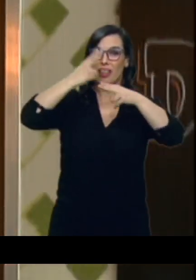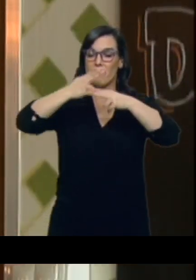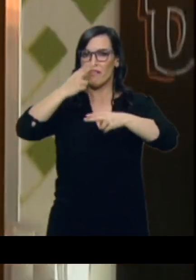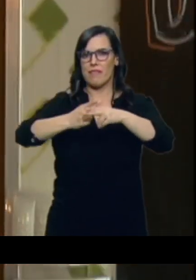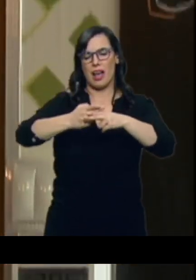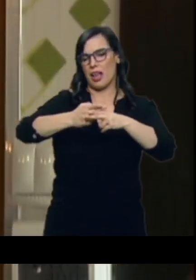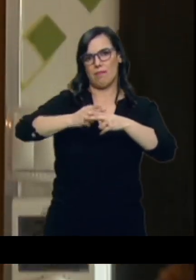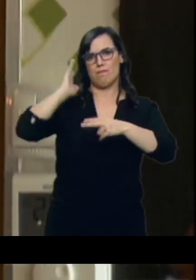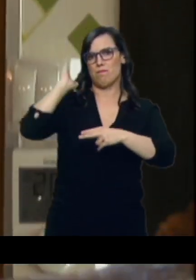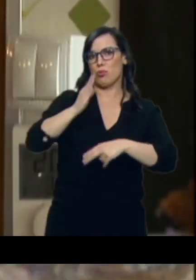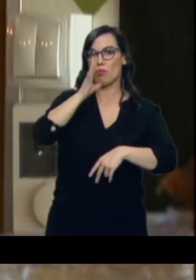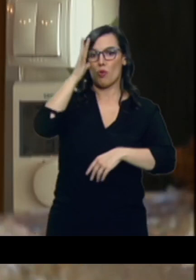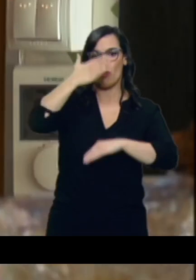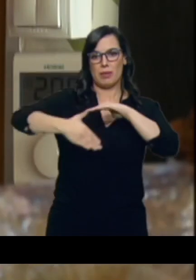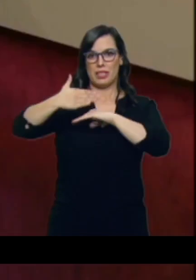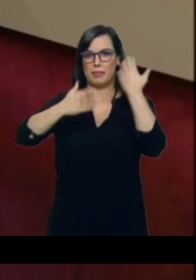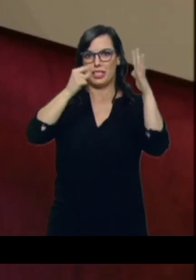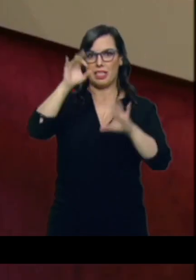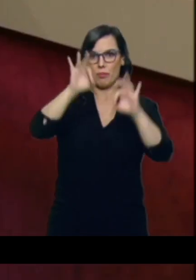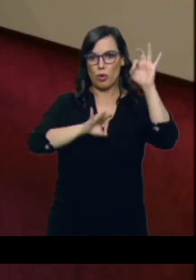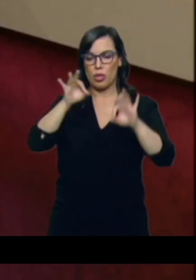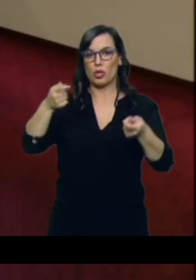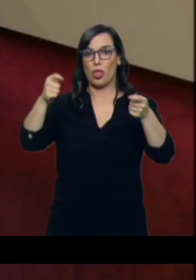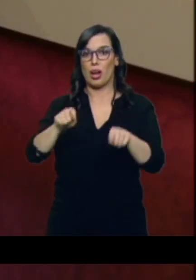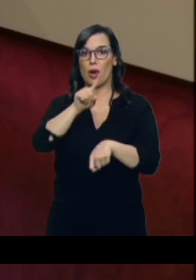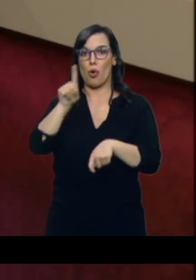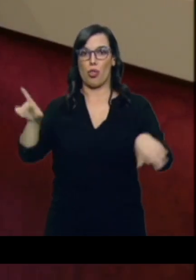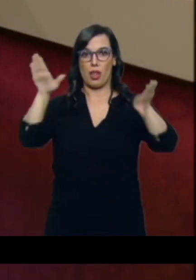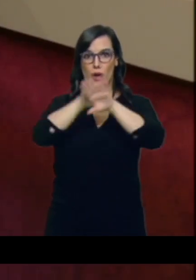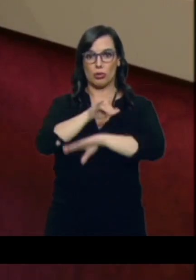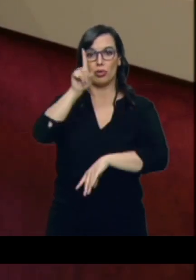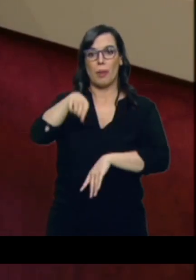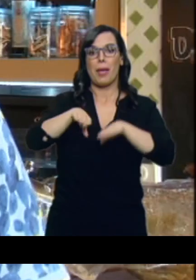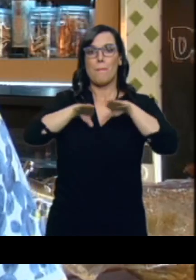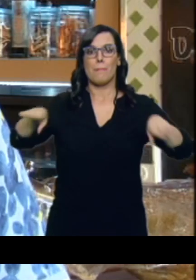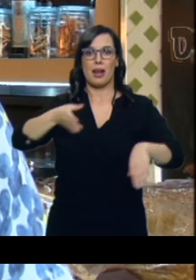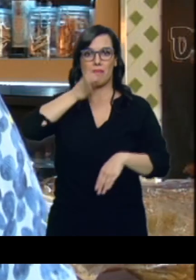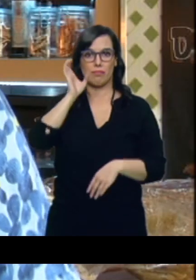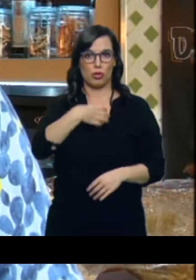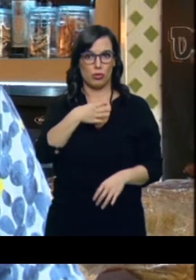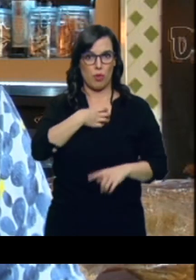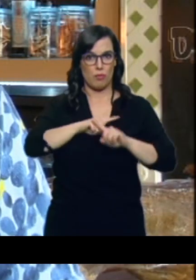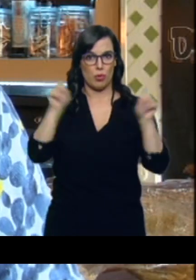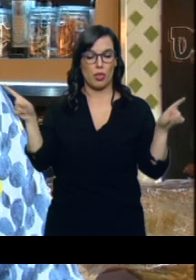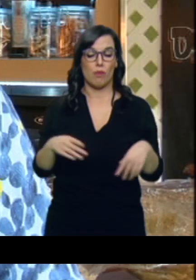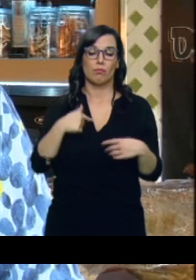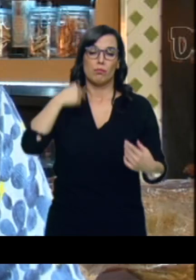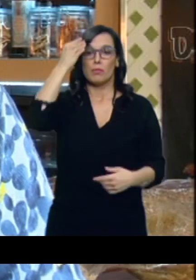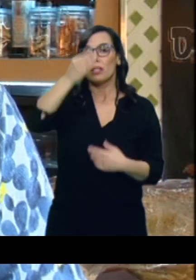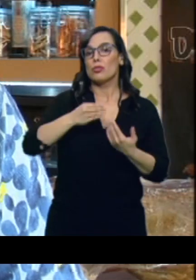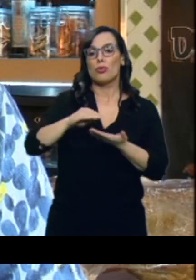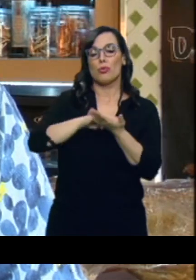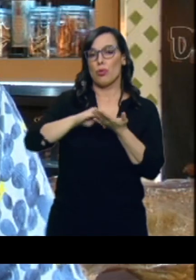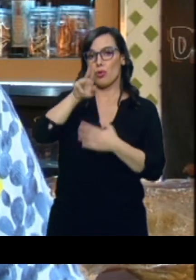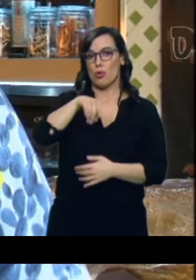al 60%, el adelanto de cierre a las 11 de la noche o la prohibición de consumir en barra. Creo que la solución no es esa. Los niños van a seguir